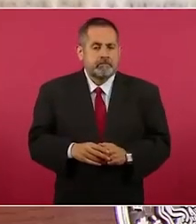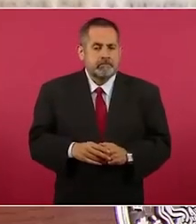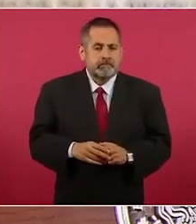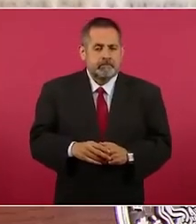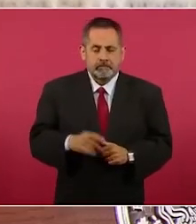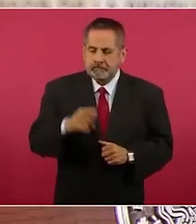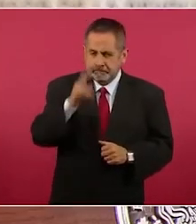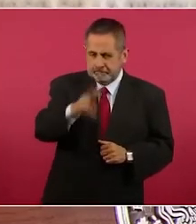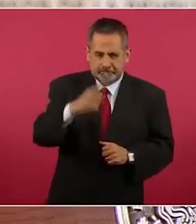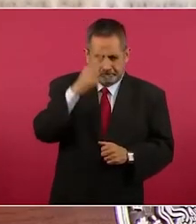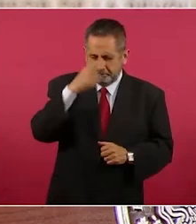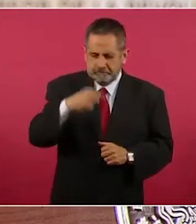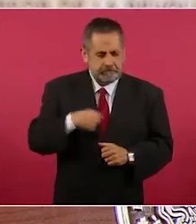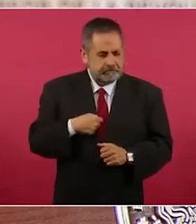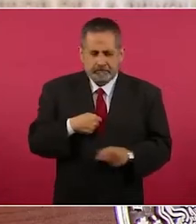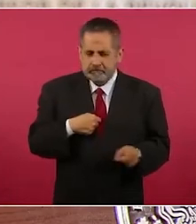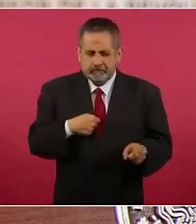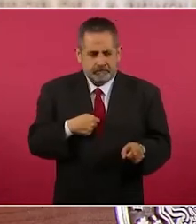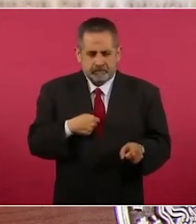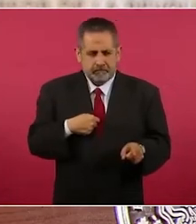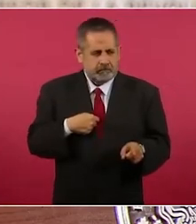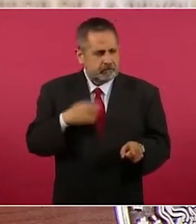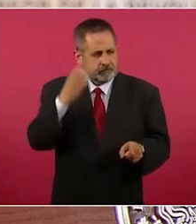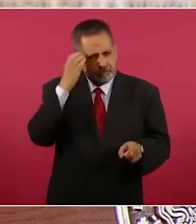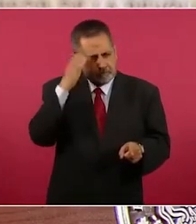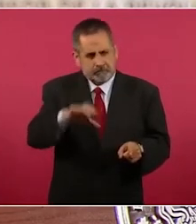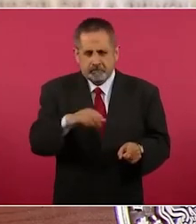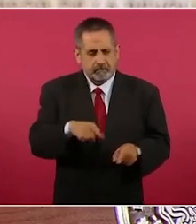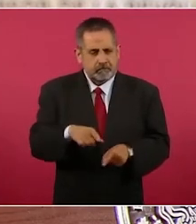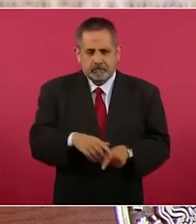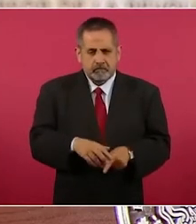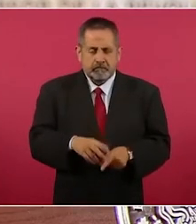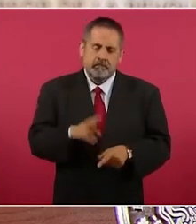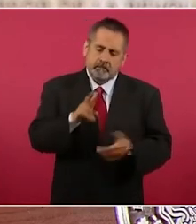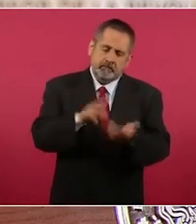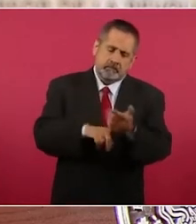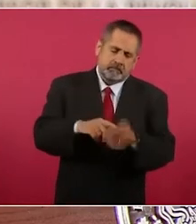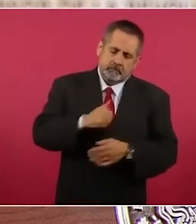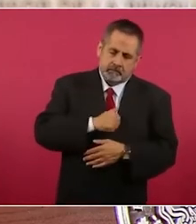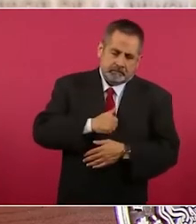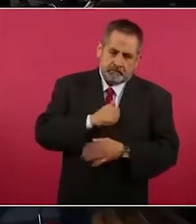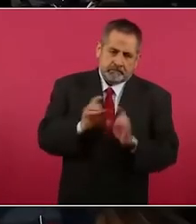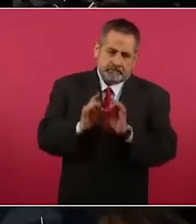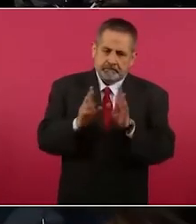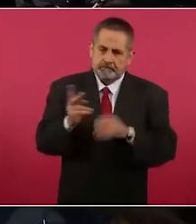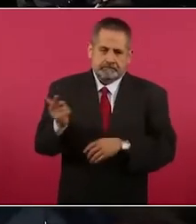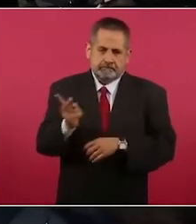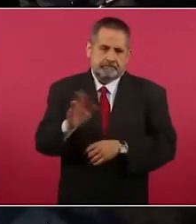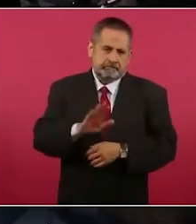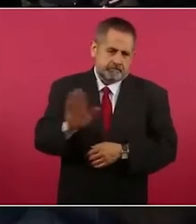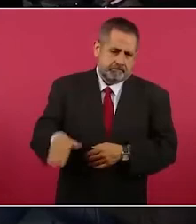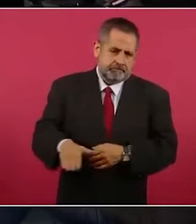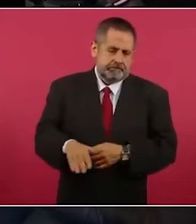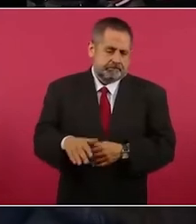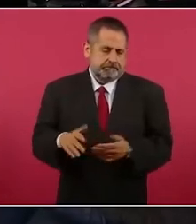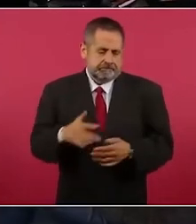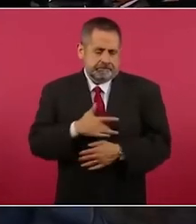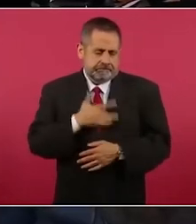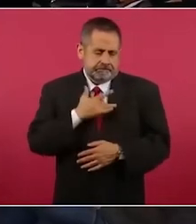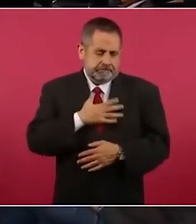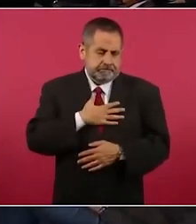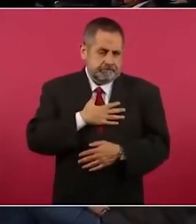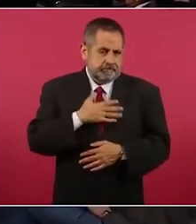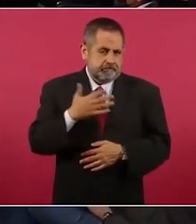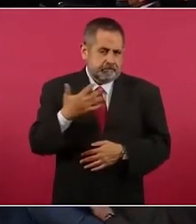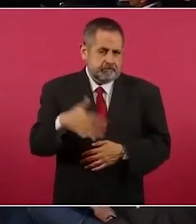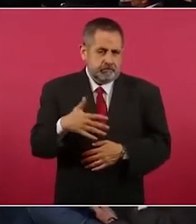ruin que se da un hecho como este, lamentable, porque sí duele, no solo